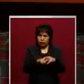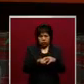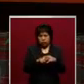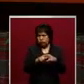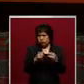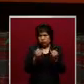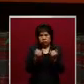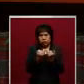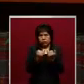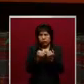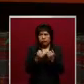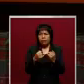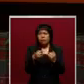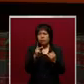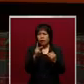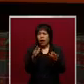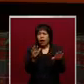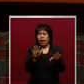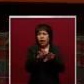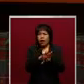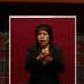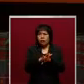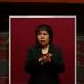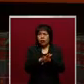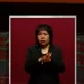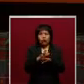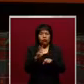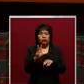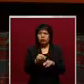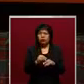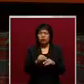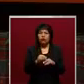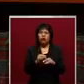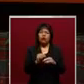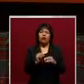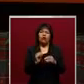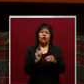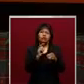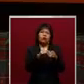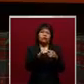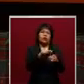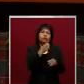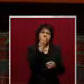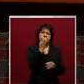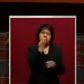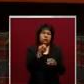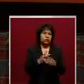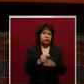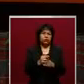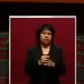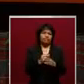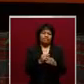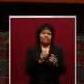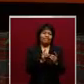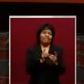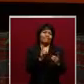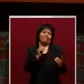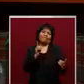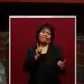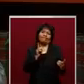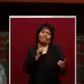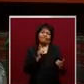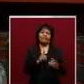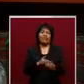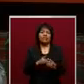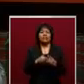mantiene. Lo que cambia es que no será presencial, sino que será a distancia. Desde casa. Eso